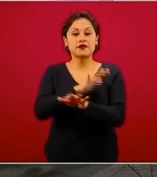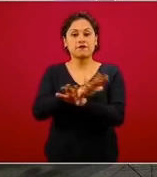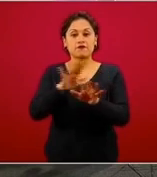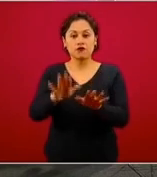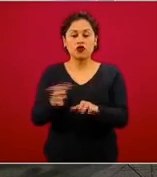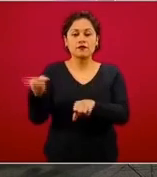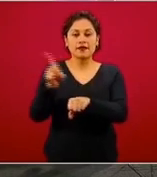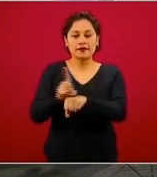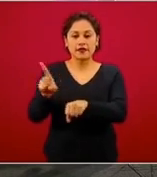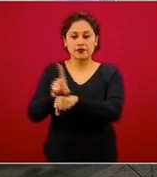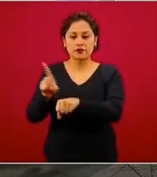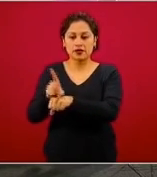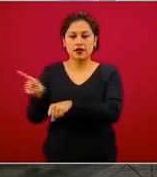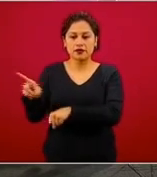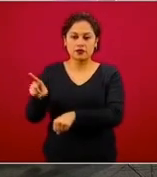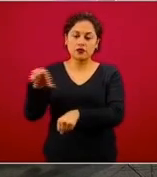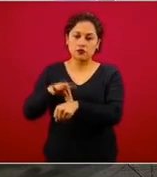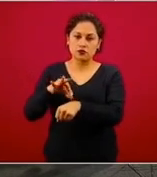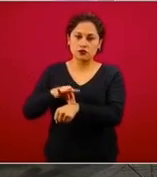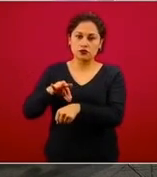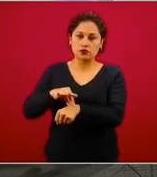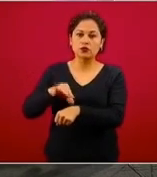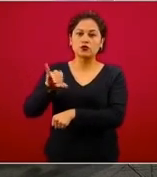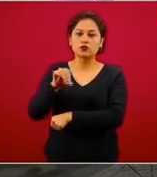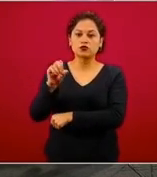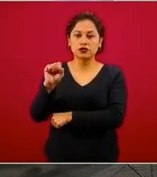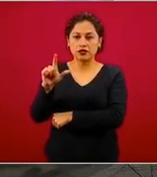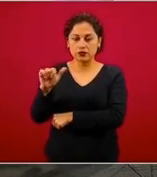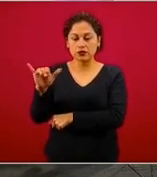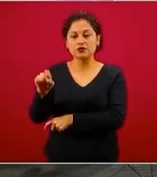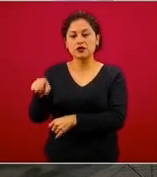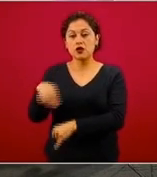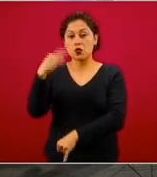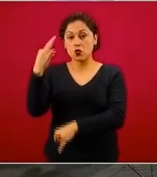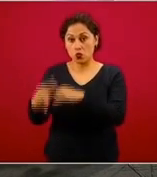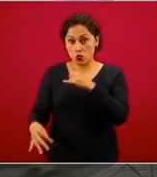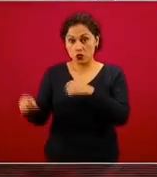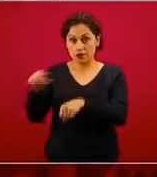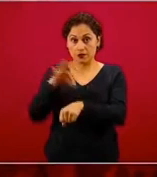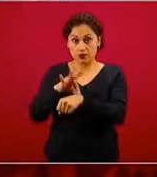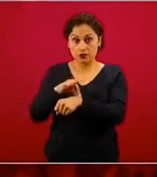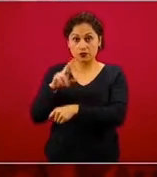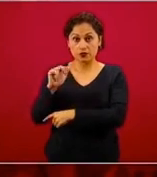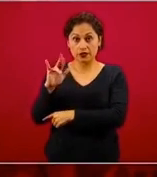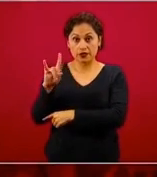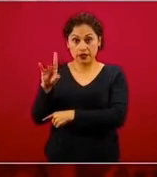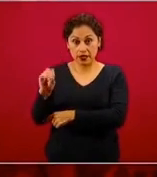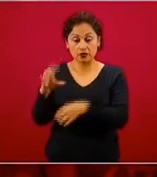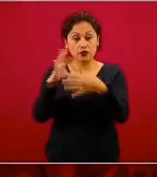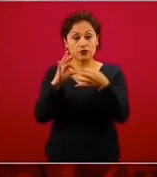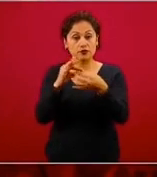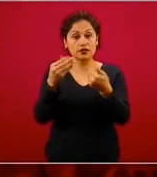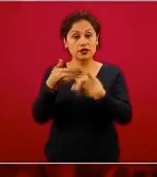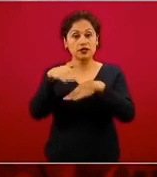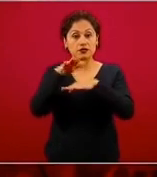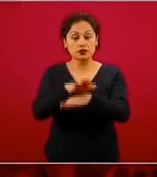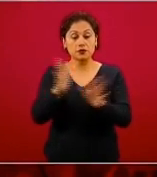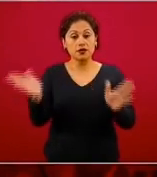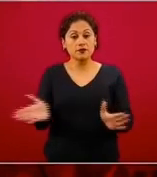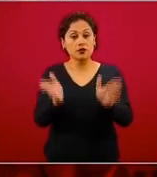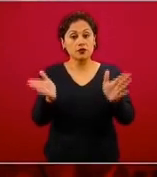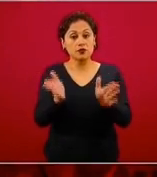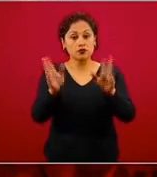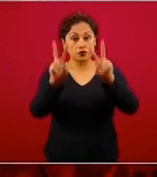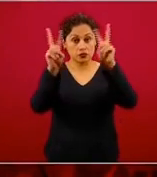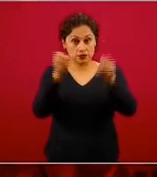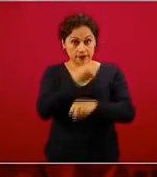doctor's el doctor José Luis presentation. Salomía Then we will y have the finalmente el technical doctor report Ricardo by Cortés Dr. nos José va a Luis hablar de Alomía. las acciones And de finally, promoción y Dr. prevención y nos va a Ricardo hablar